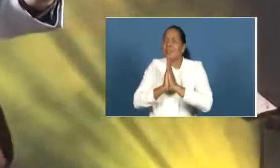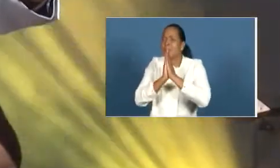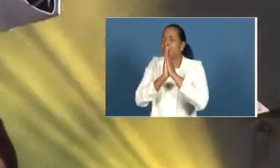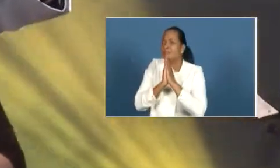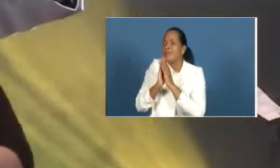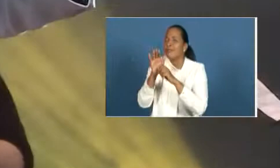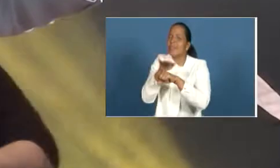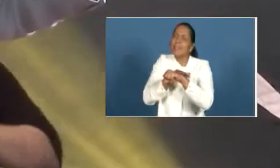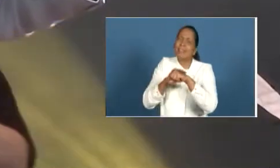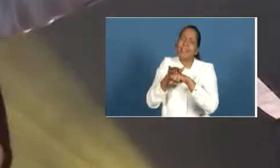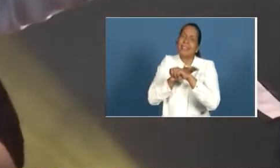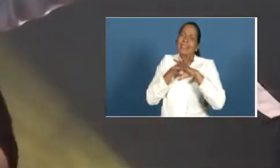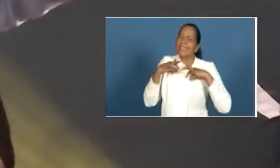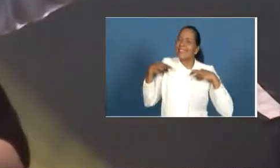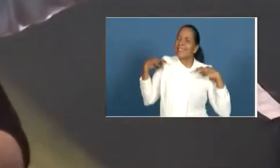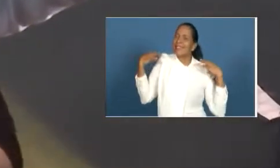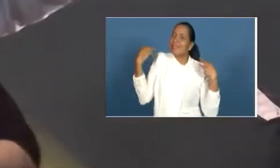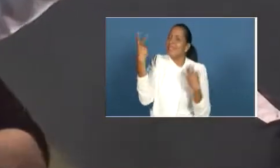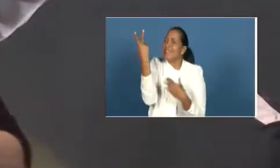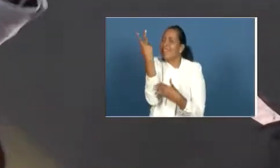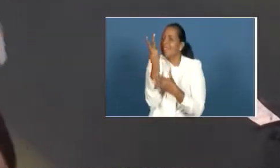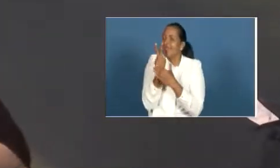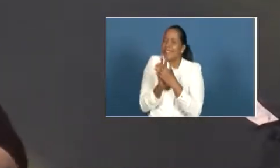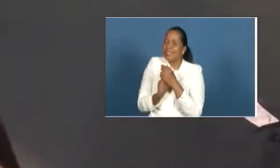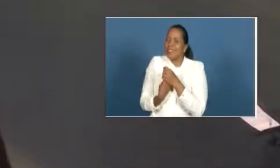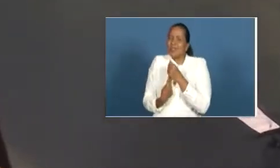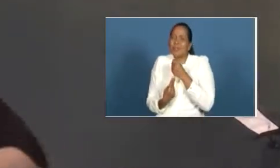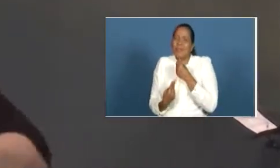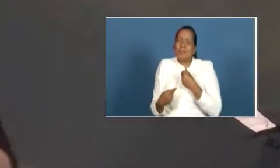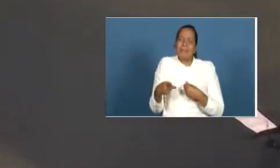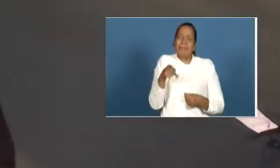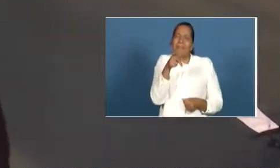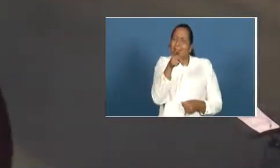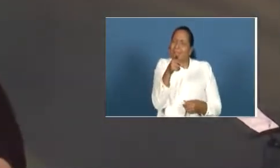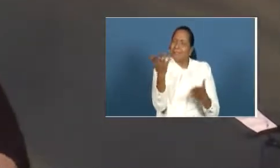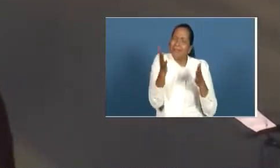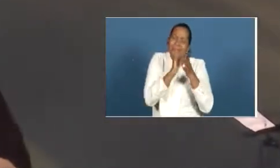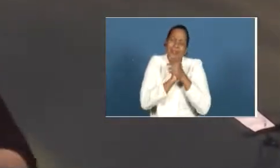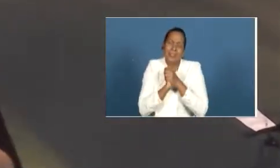de ser feliz, convénceme.